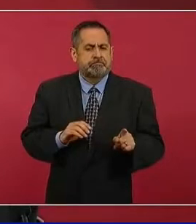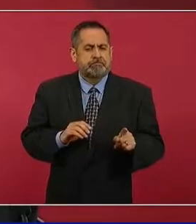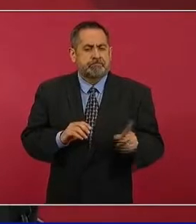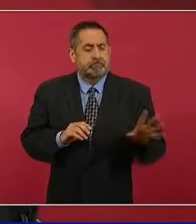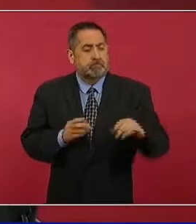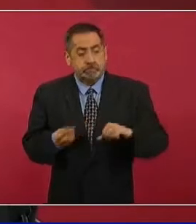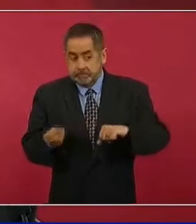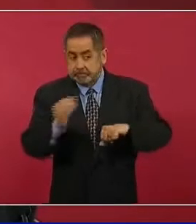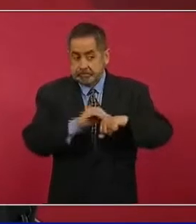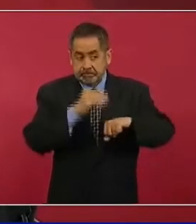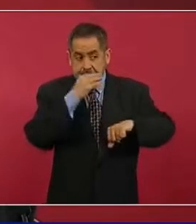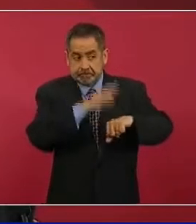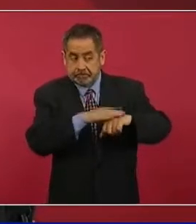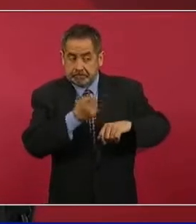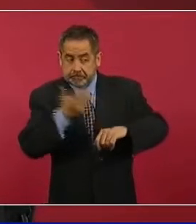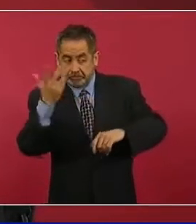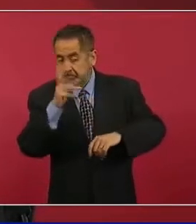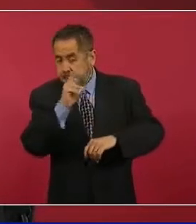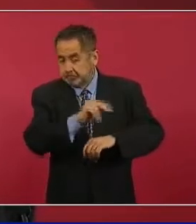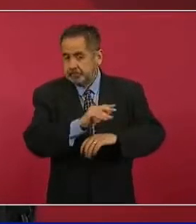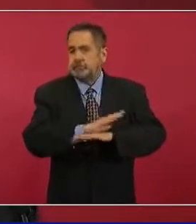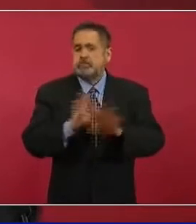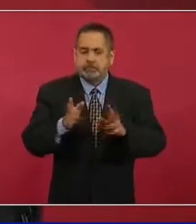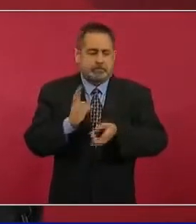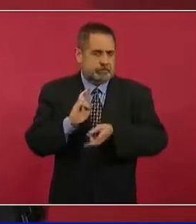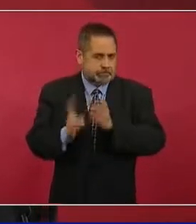permitir aumento de cuotas. Pero okay. Sí,